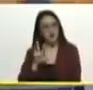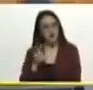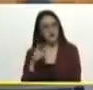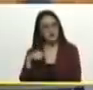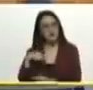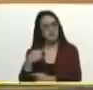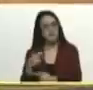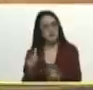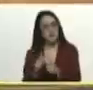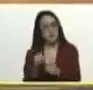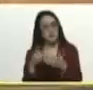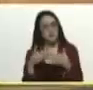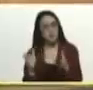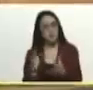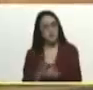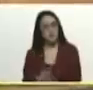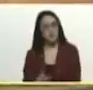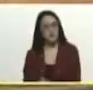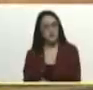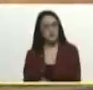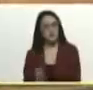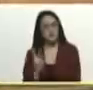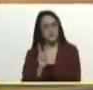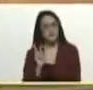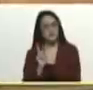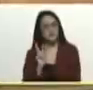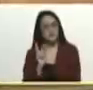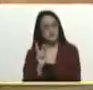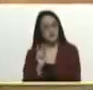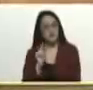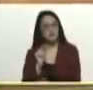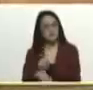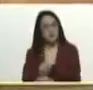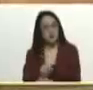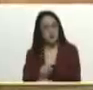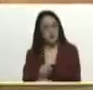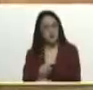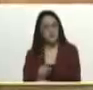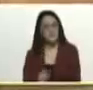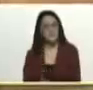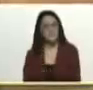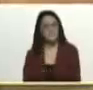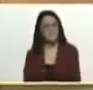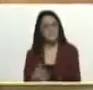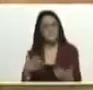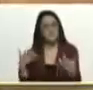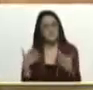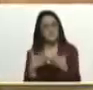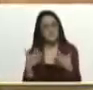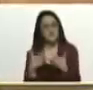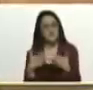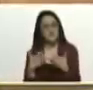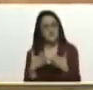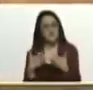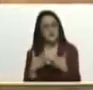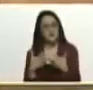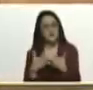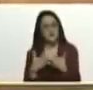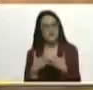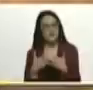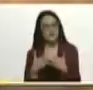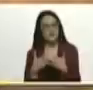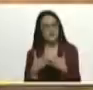pública. A Venezuela le lanzaron como misiles de una guerra, le